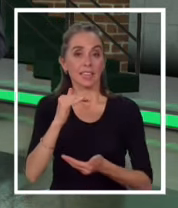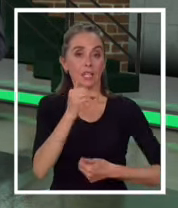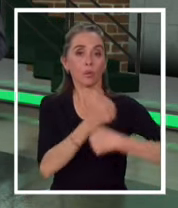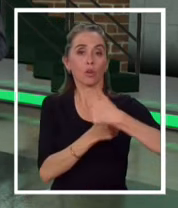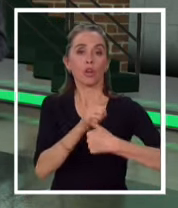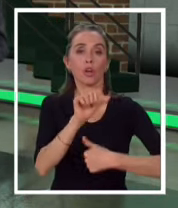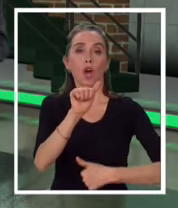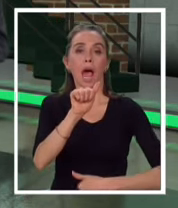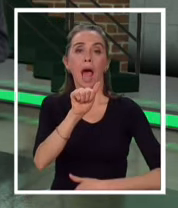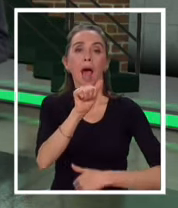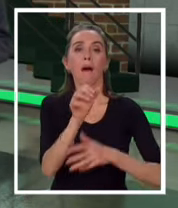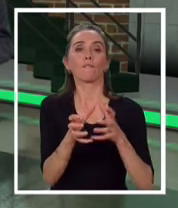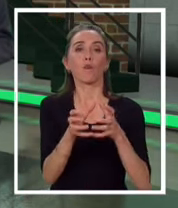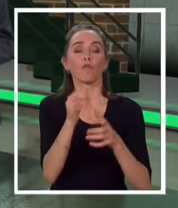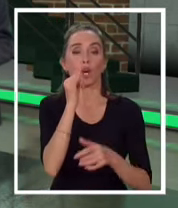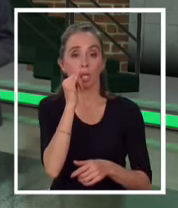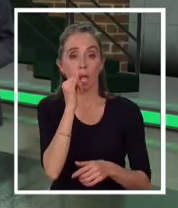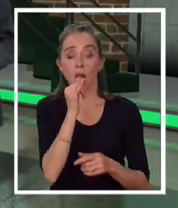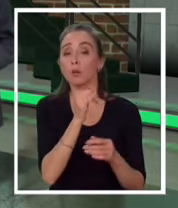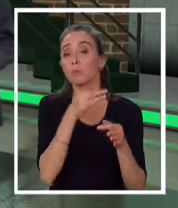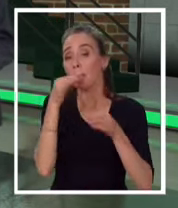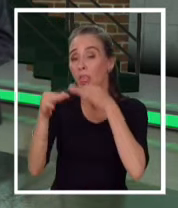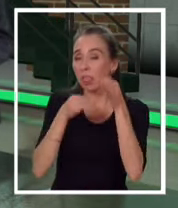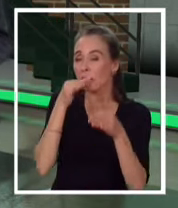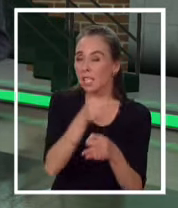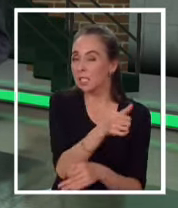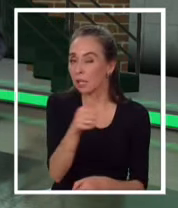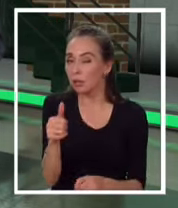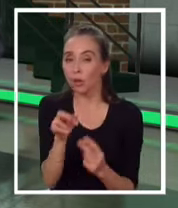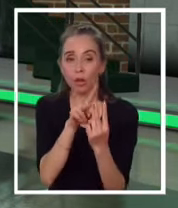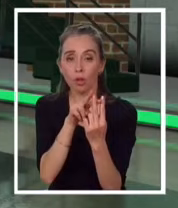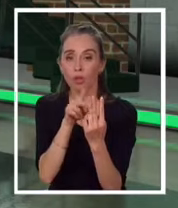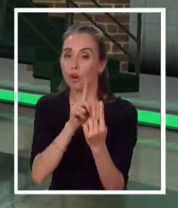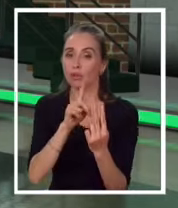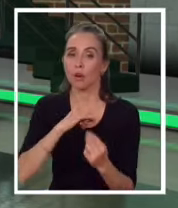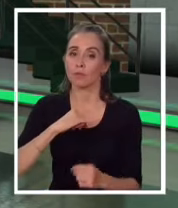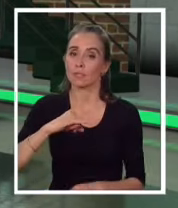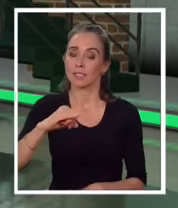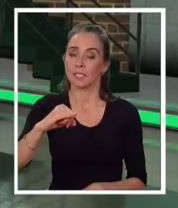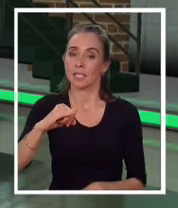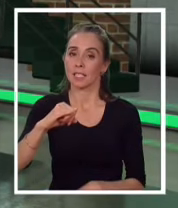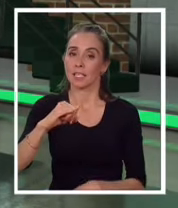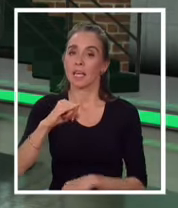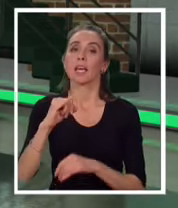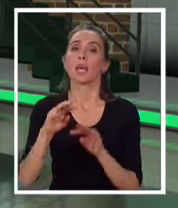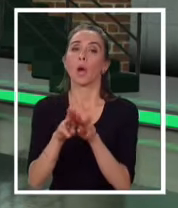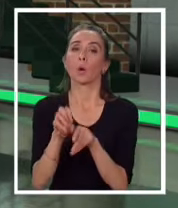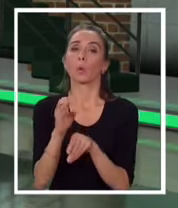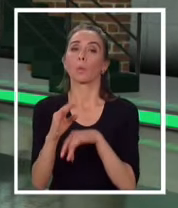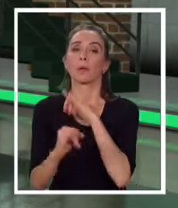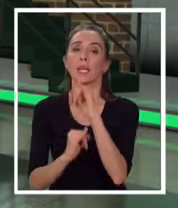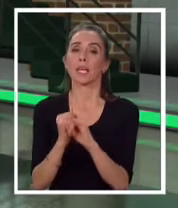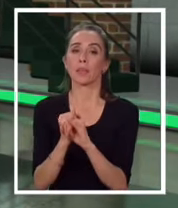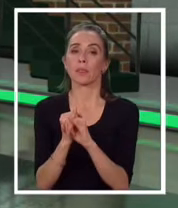Serie A del fútbol italiano, pero todos dicen que ninguno de los dos va a seguir en el Inter de Milán.